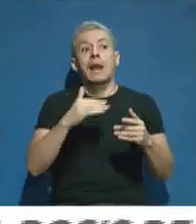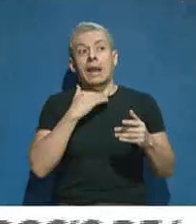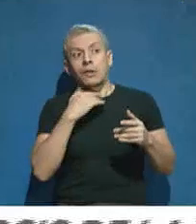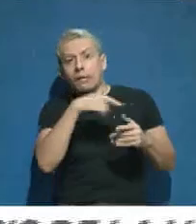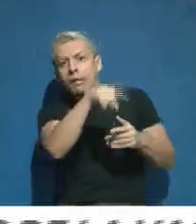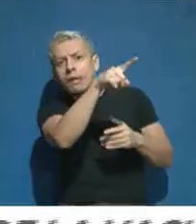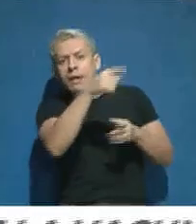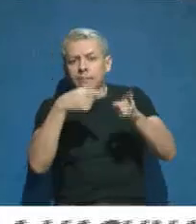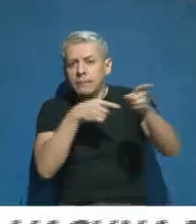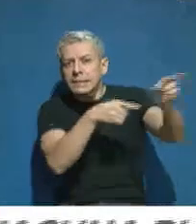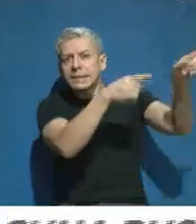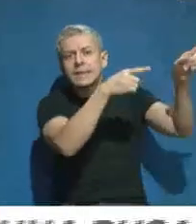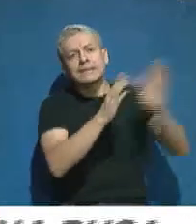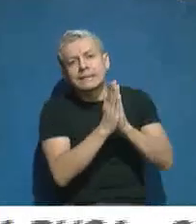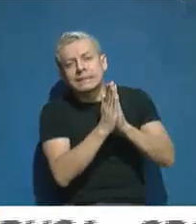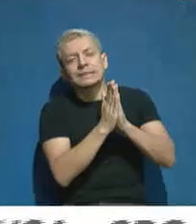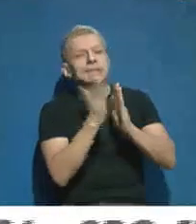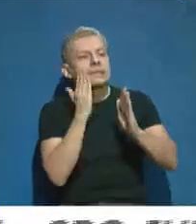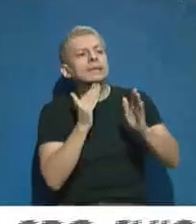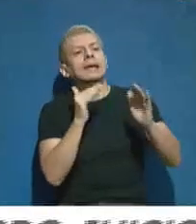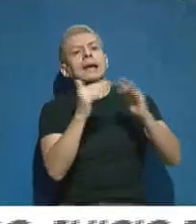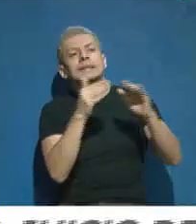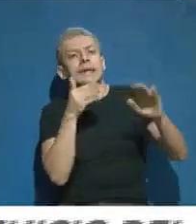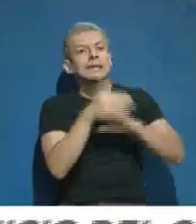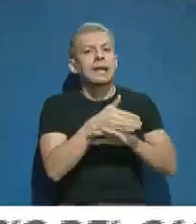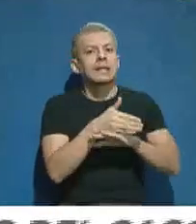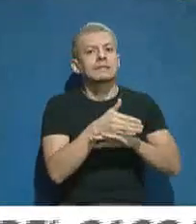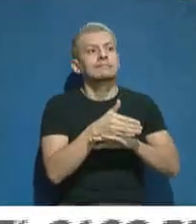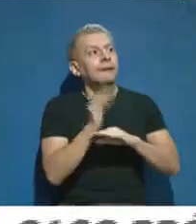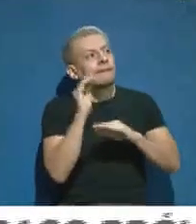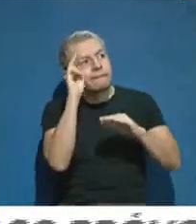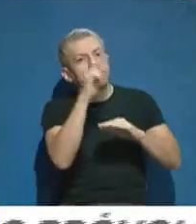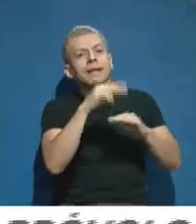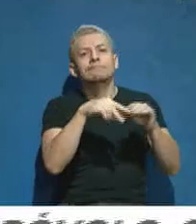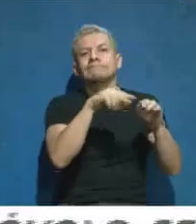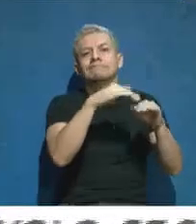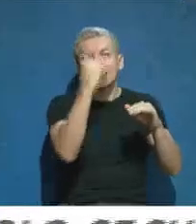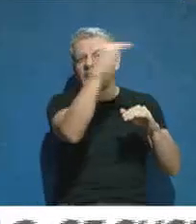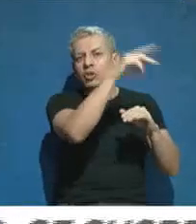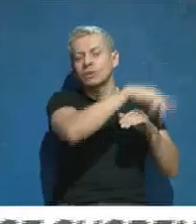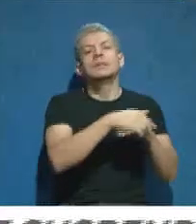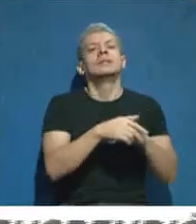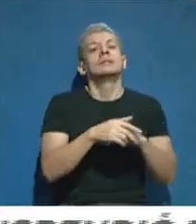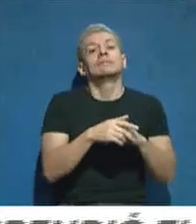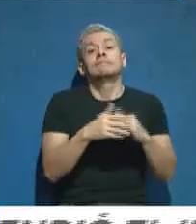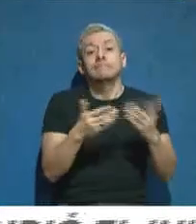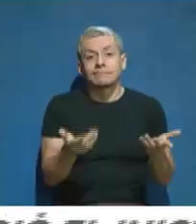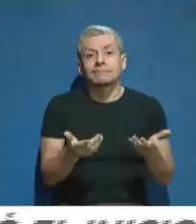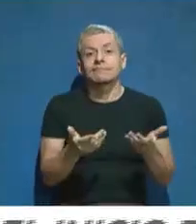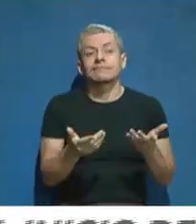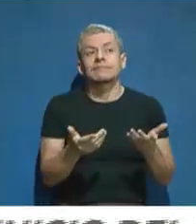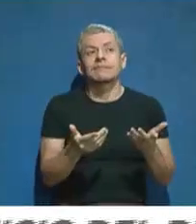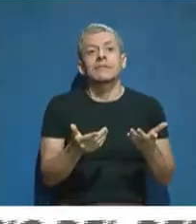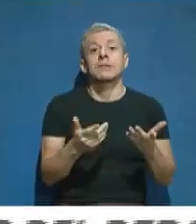que estaban escapando por los techos que les permitieran el ingreso a la propiedad. Por supuesto, cuando ocurre algo por el estilo, atendiendo esta situación,